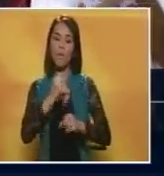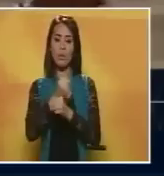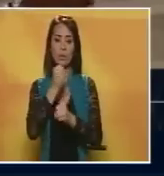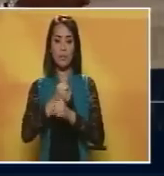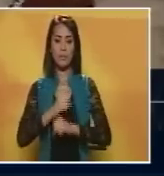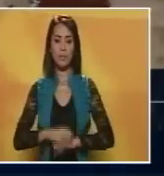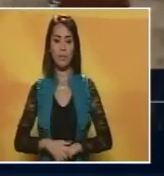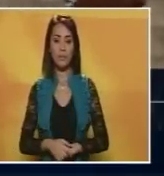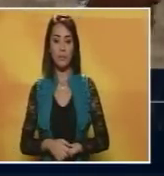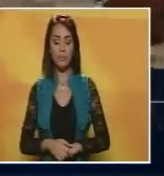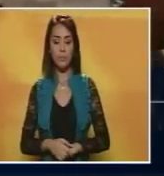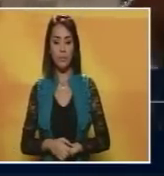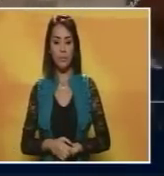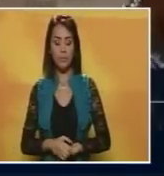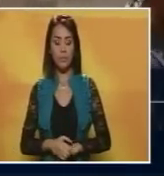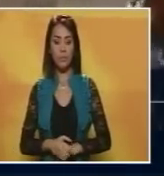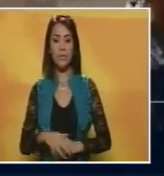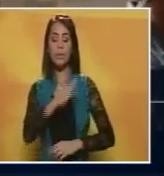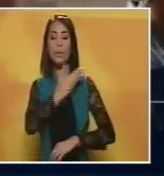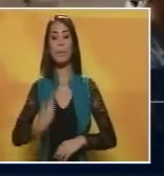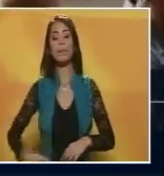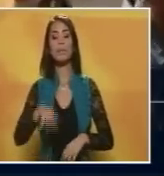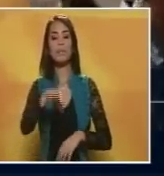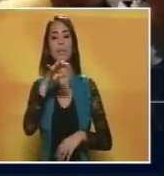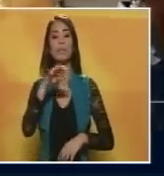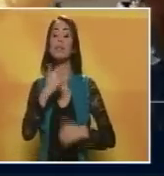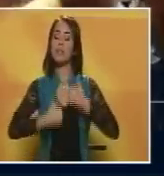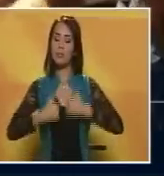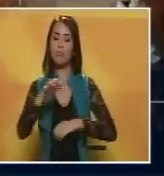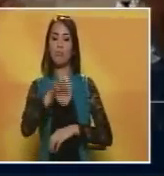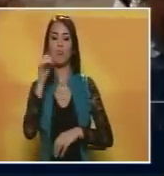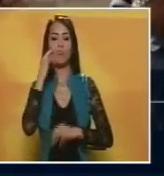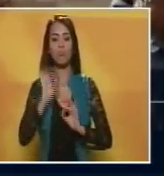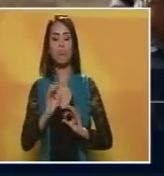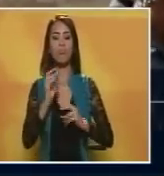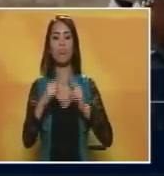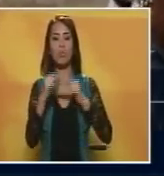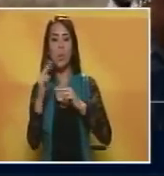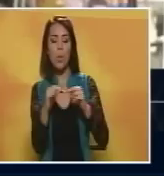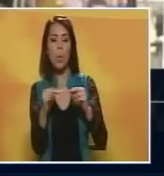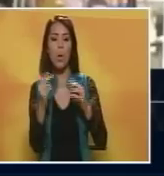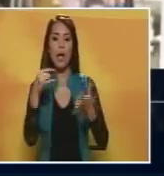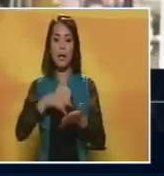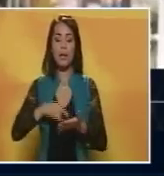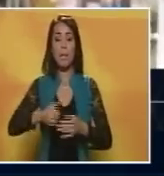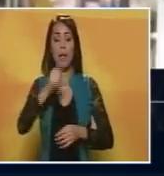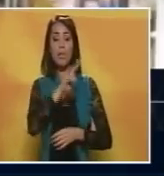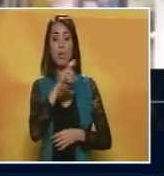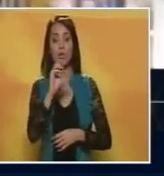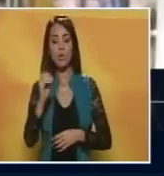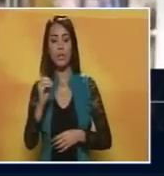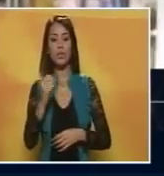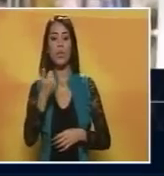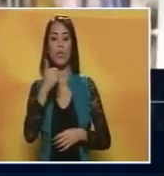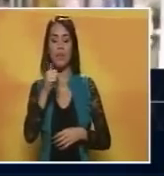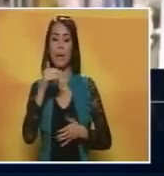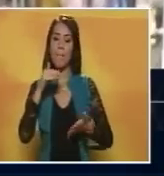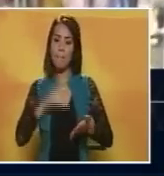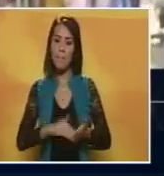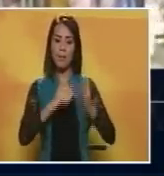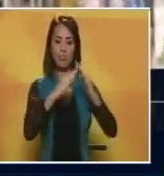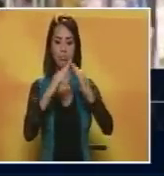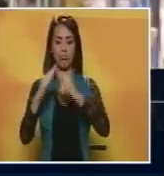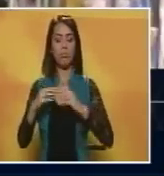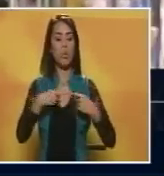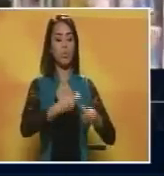el presidente y candidato a la reelección anunció que construirán en carabobo más de 210.000 viviendas que